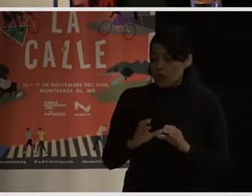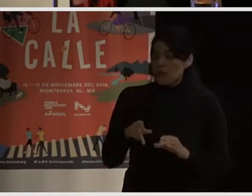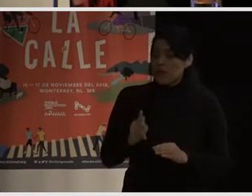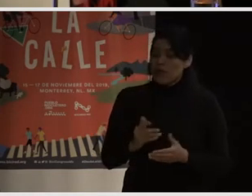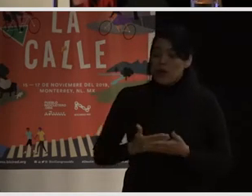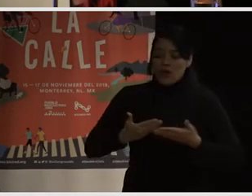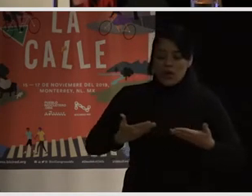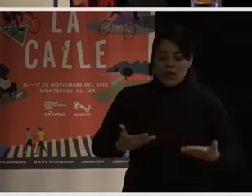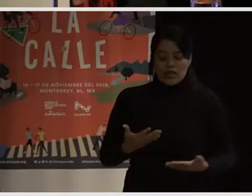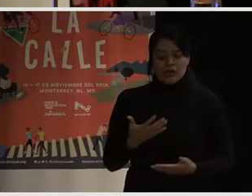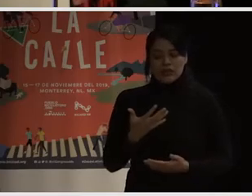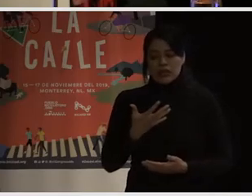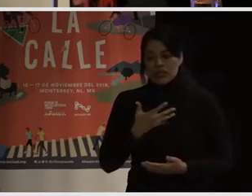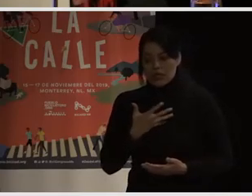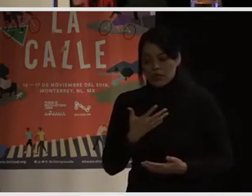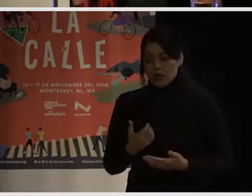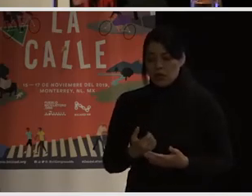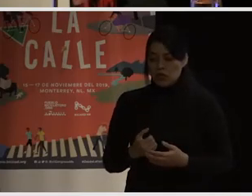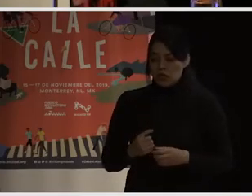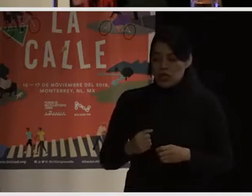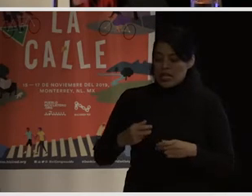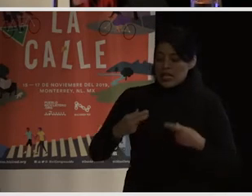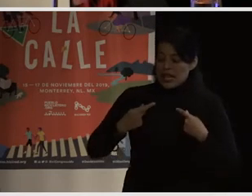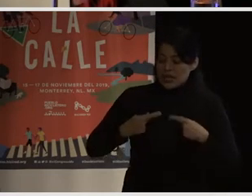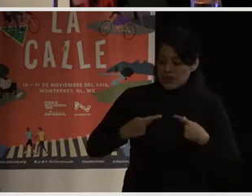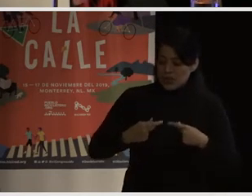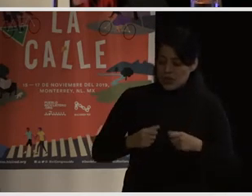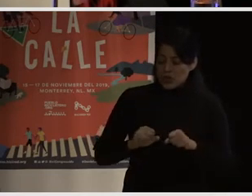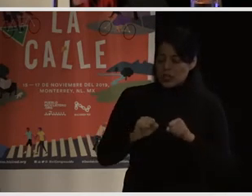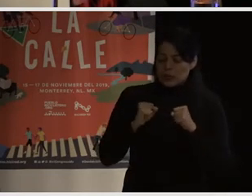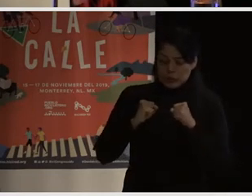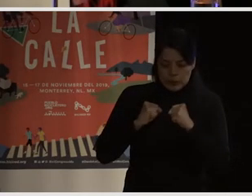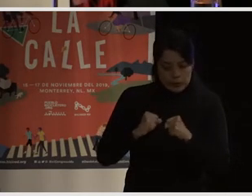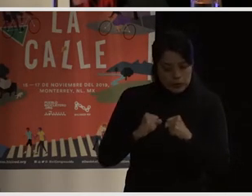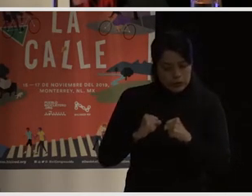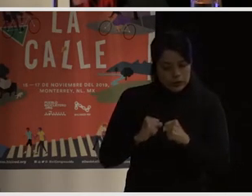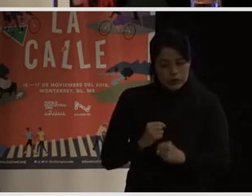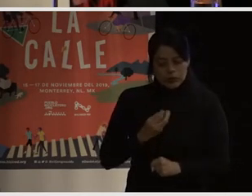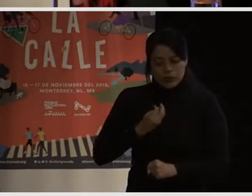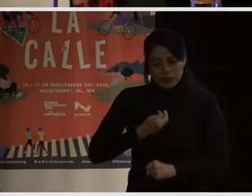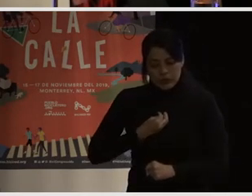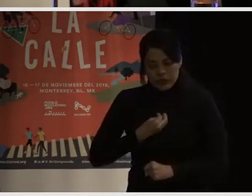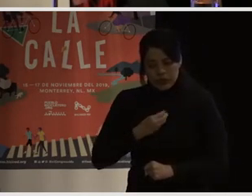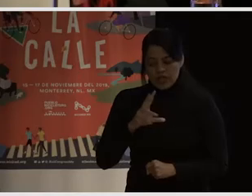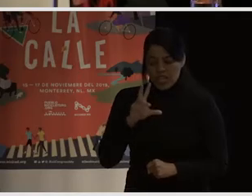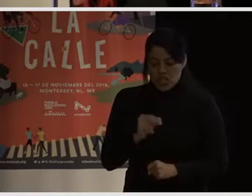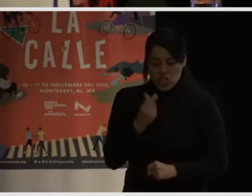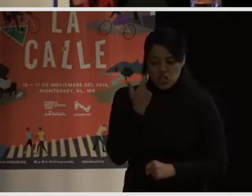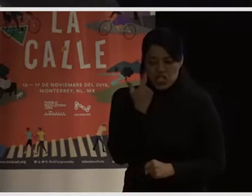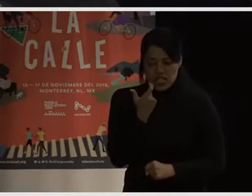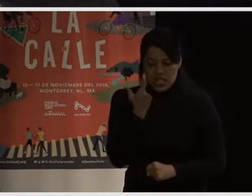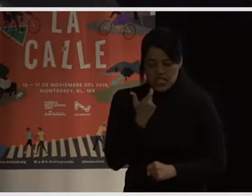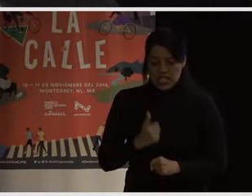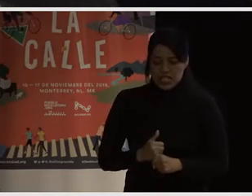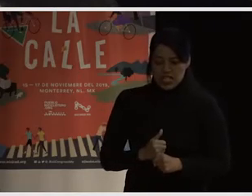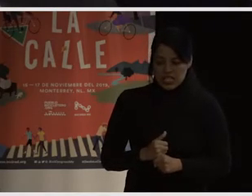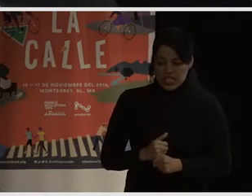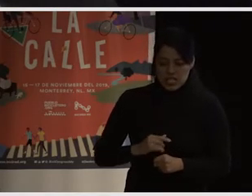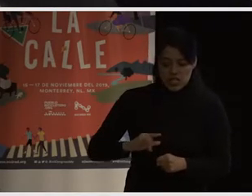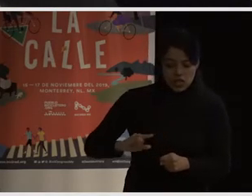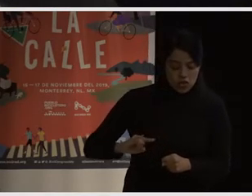también ahora tenemos una resistencia social de no querer reducir carriles de circulación de no querer dejar de